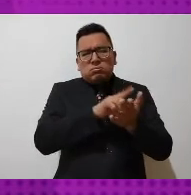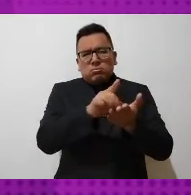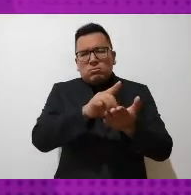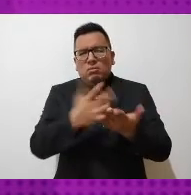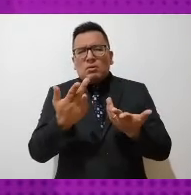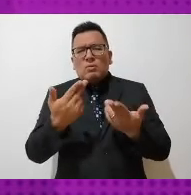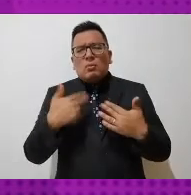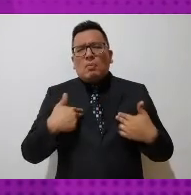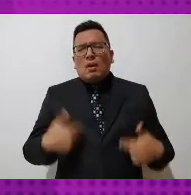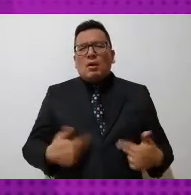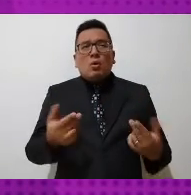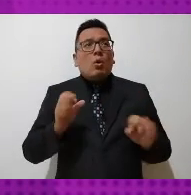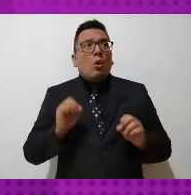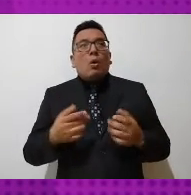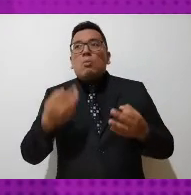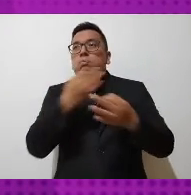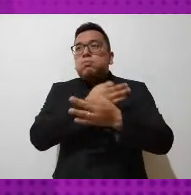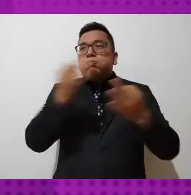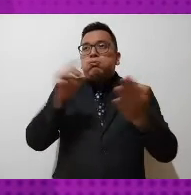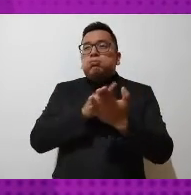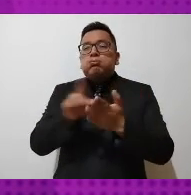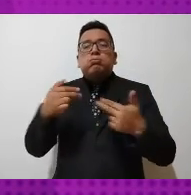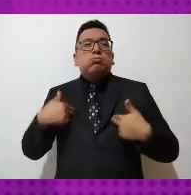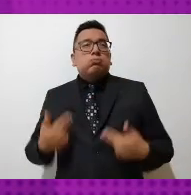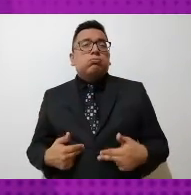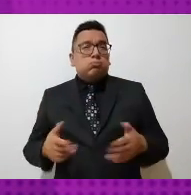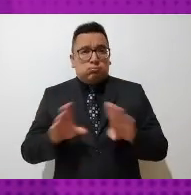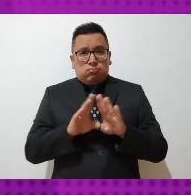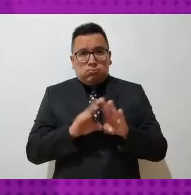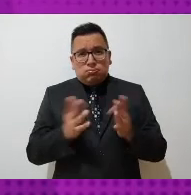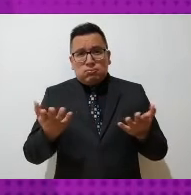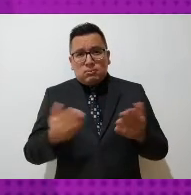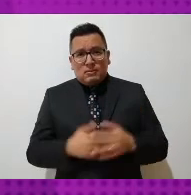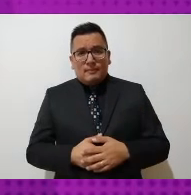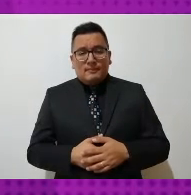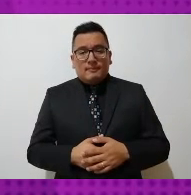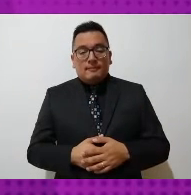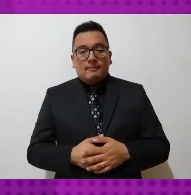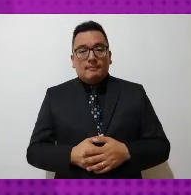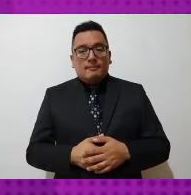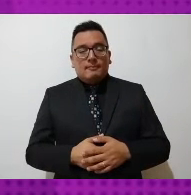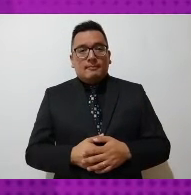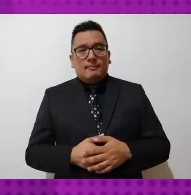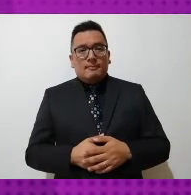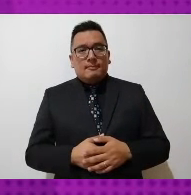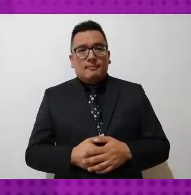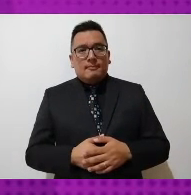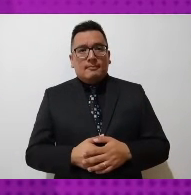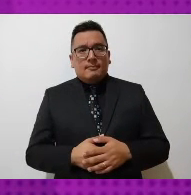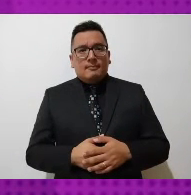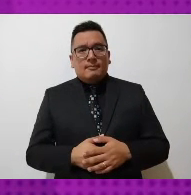derechos humanos de todas, todos, y bueno, ahora también incluyendo a las personas no binarias, todes, ¿no?